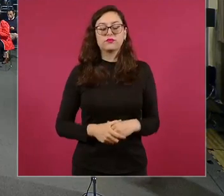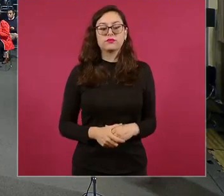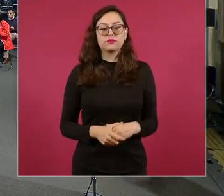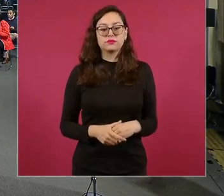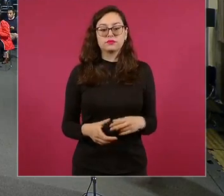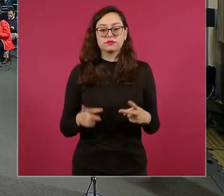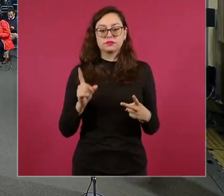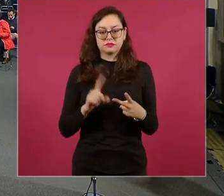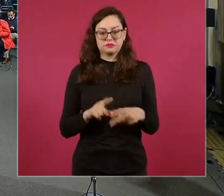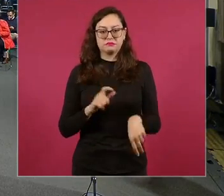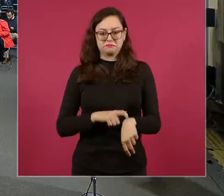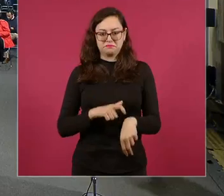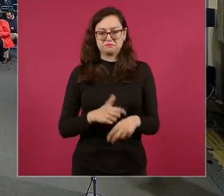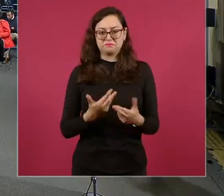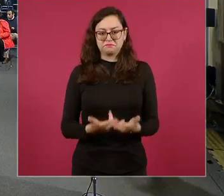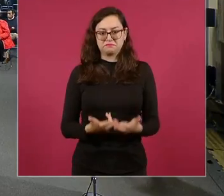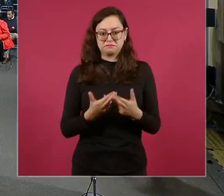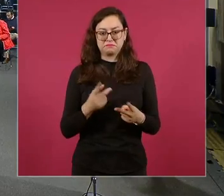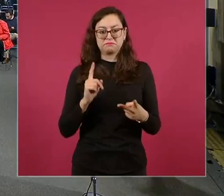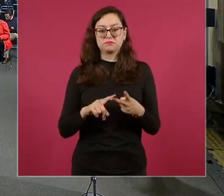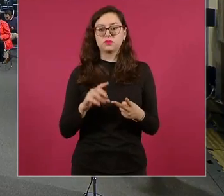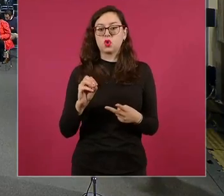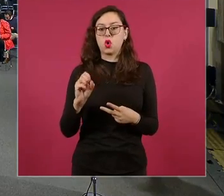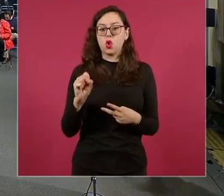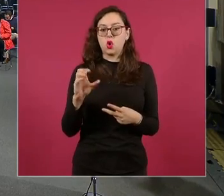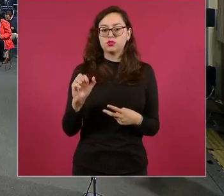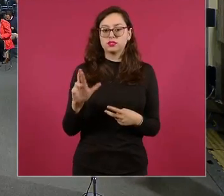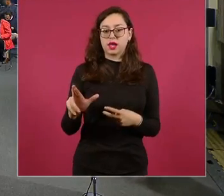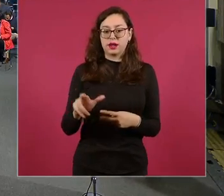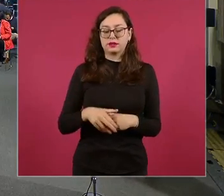tenemos tiempo todavía a ver Oscar González